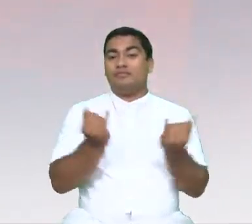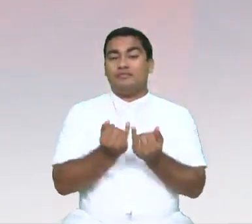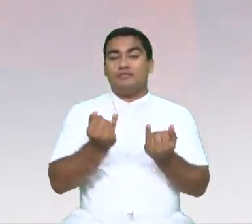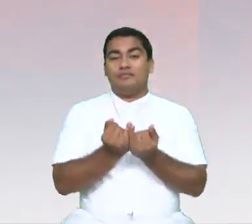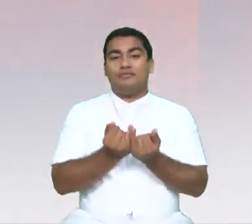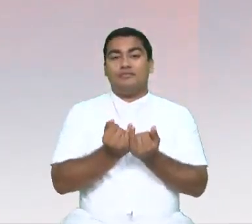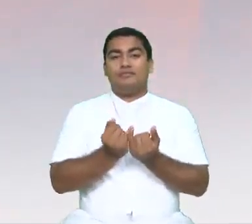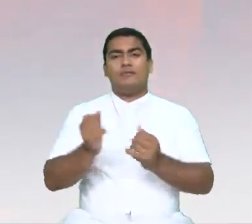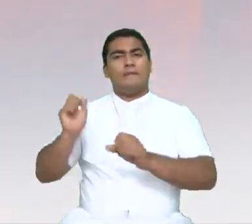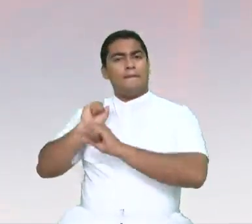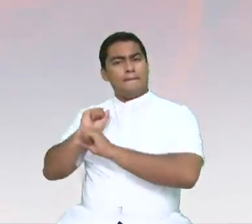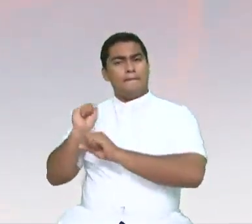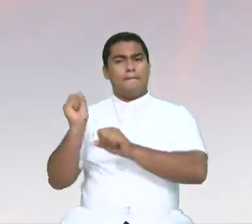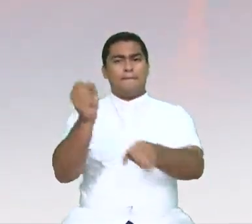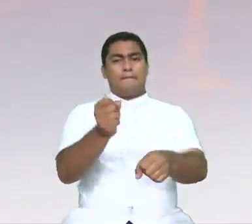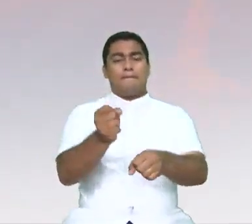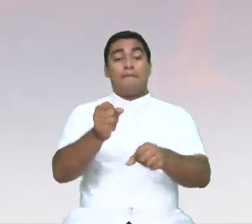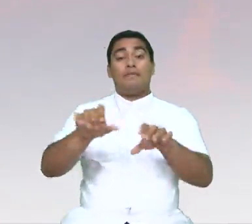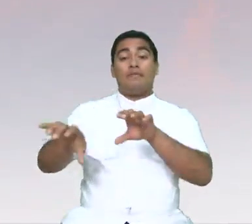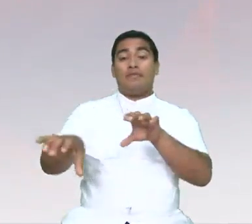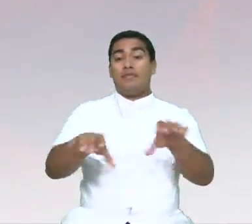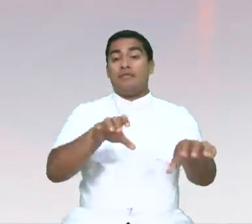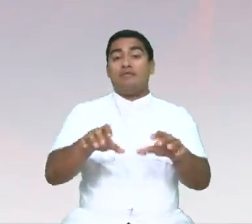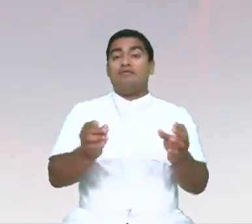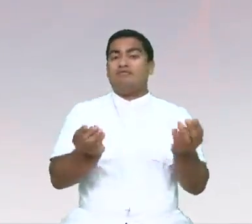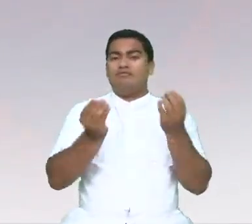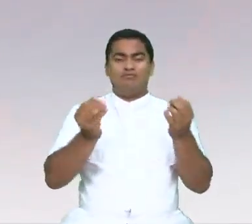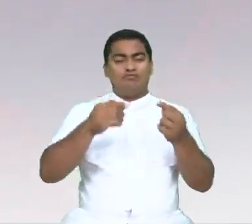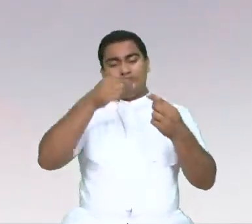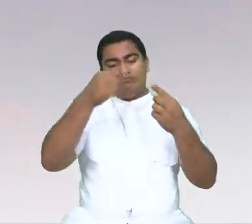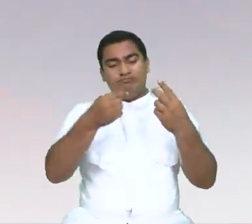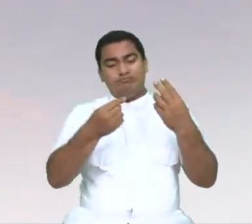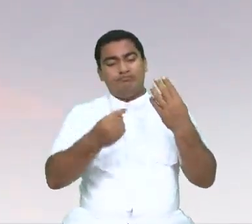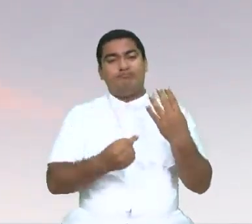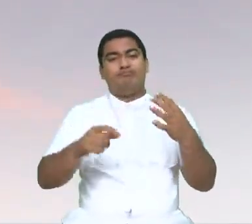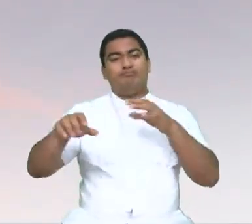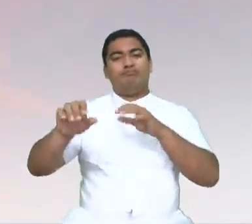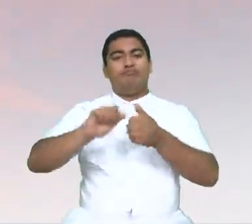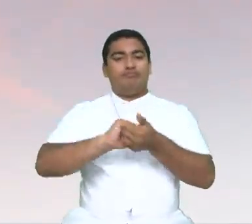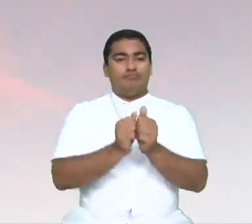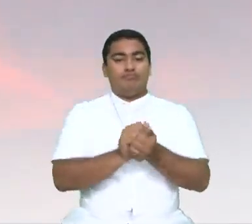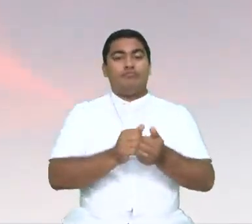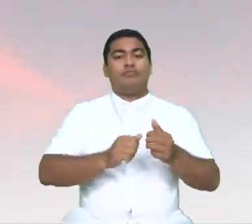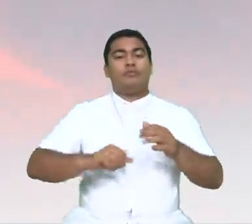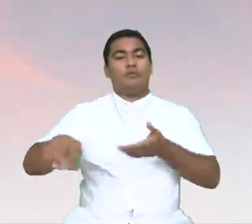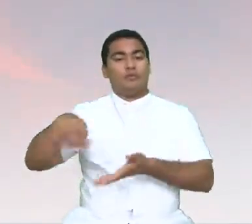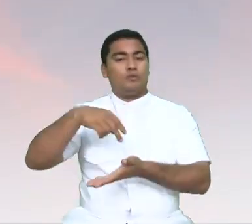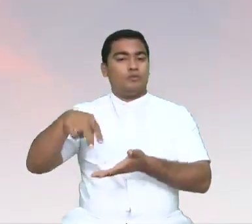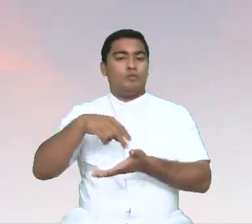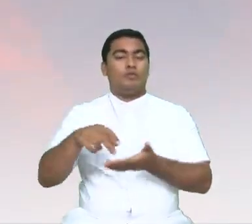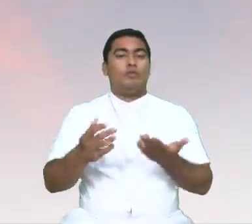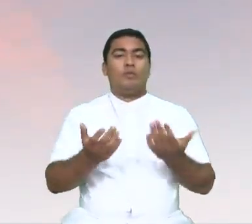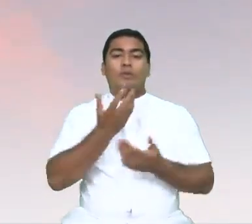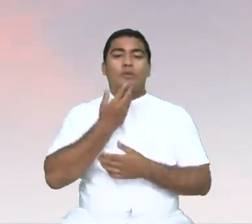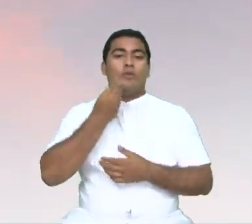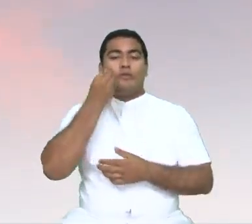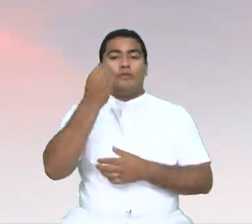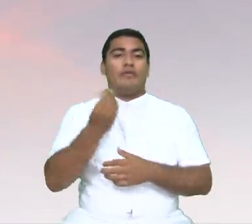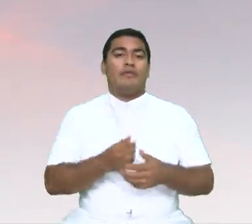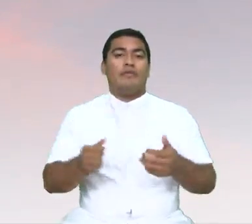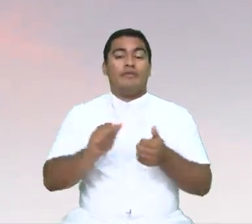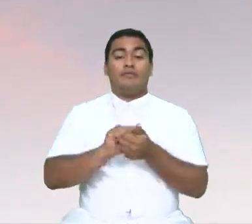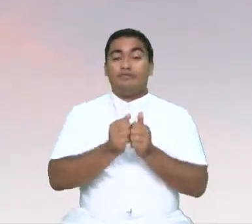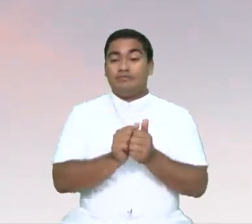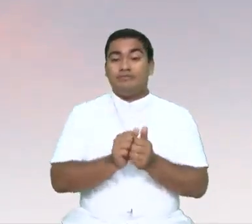de béisbol, actividades de todos los deportes, zumbatones y deportes de jóvenes